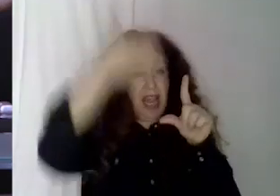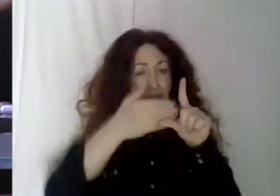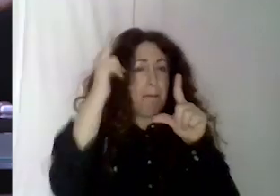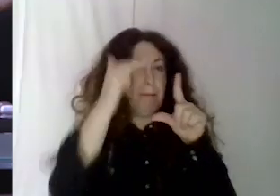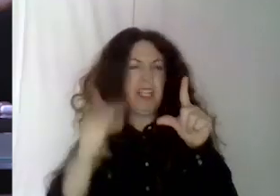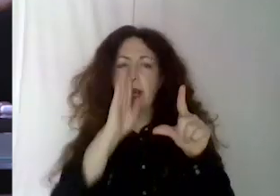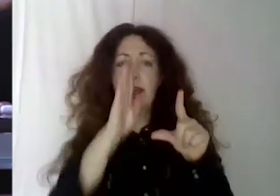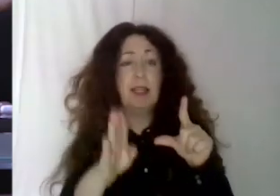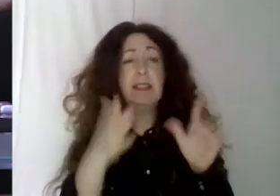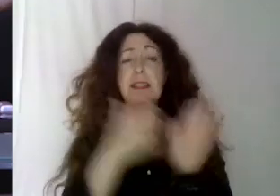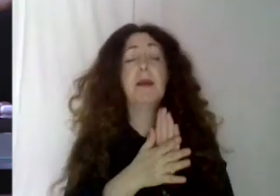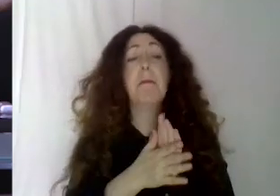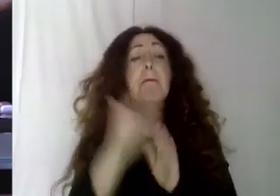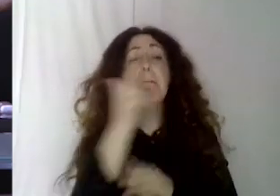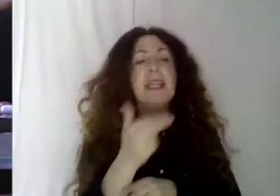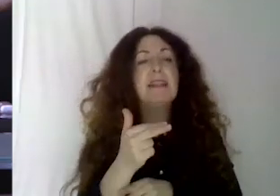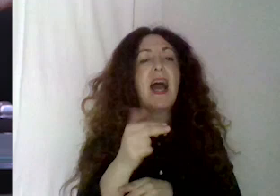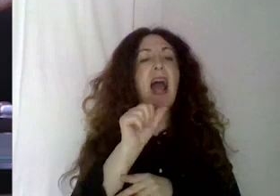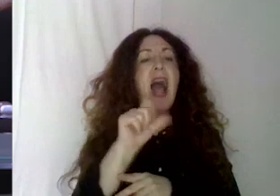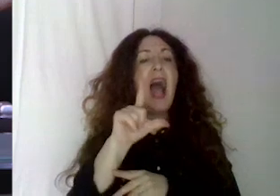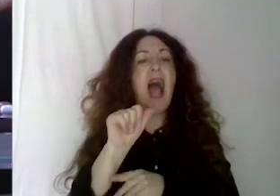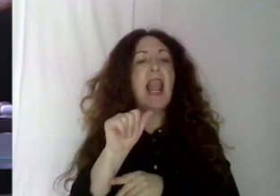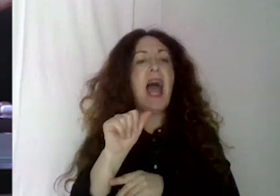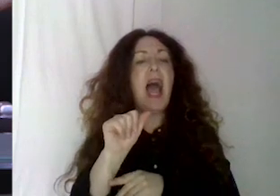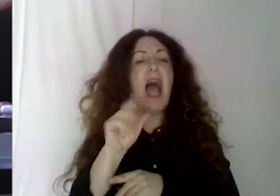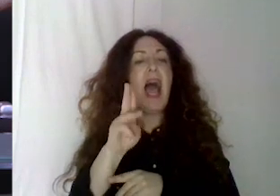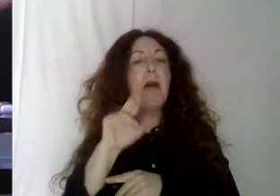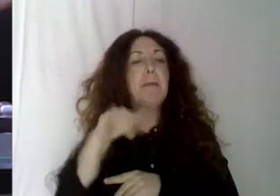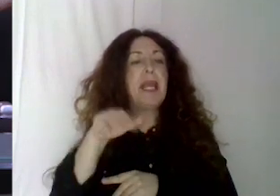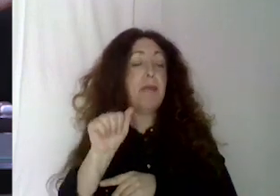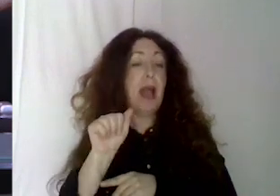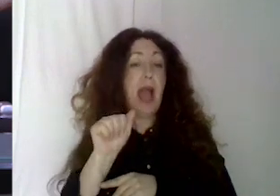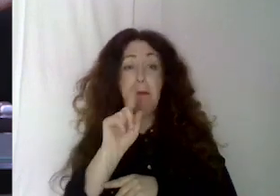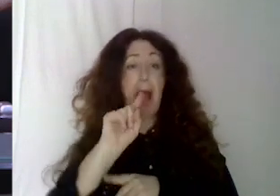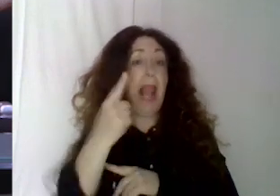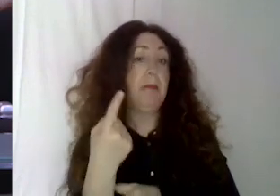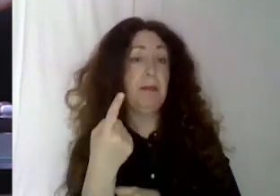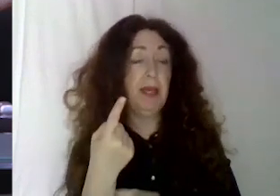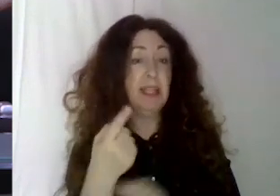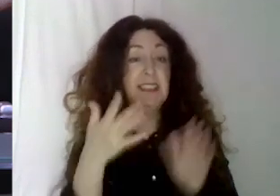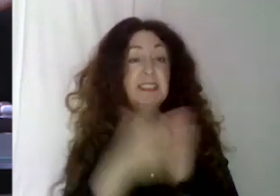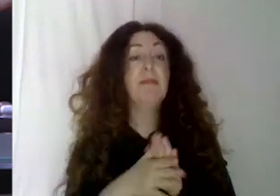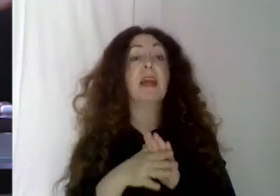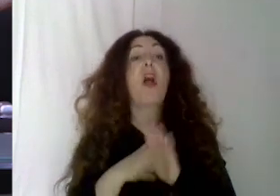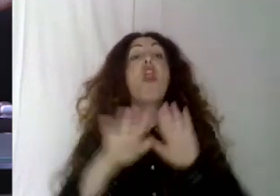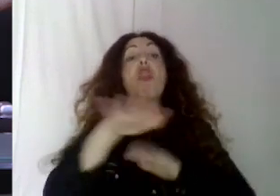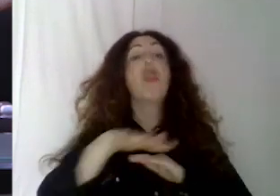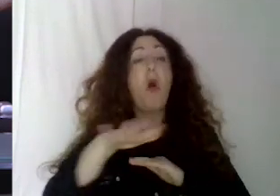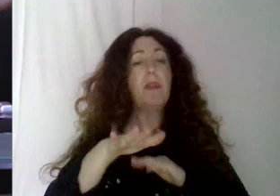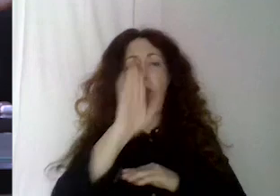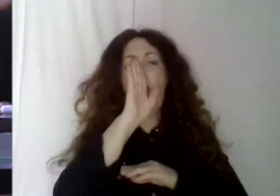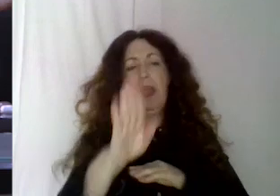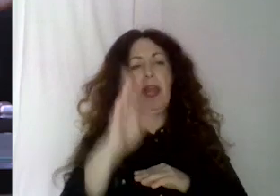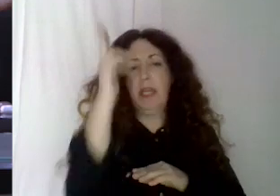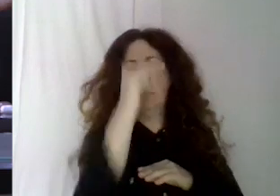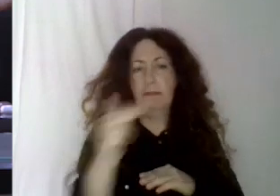regida, dirigida en este programa iconográfico, digamos, de comunicación y propaganda, por unos cardenales que